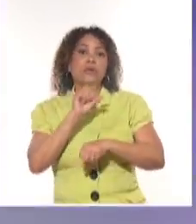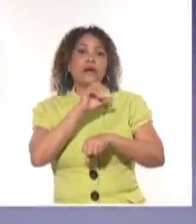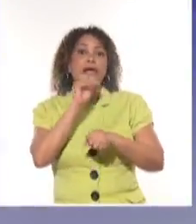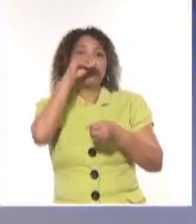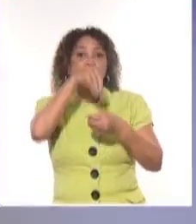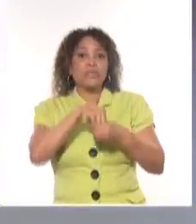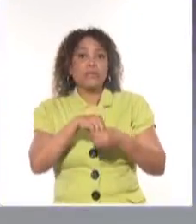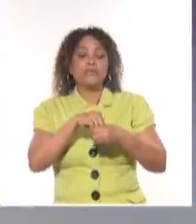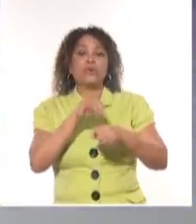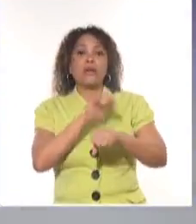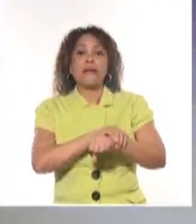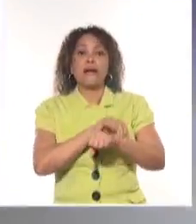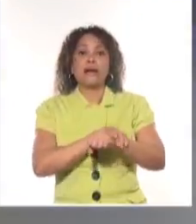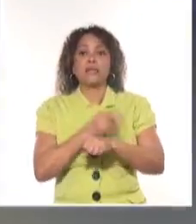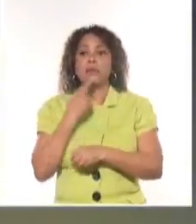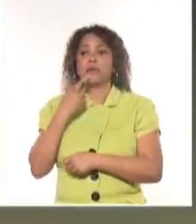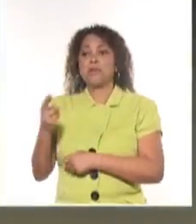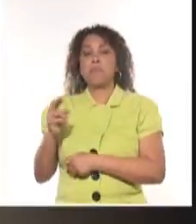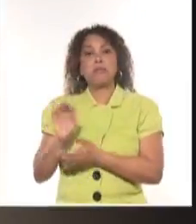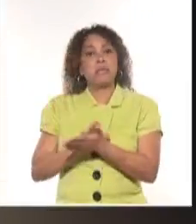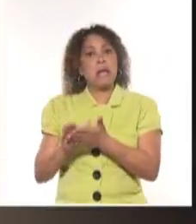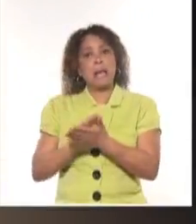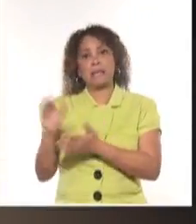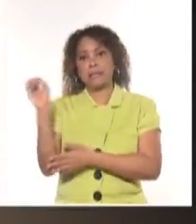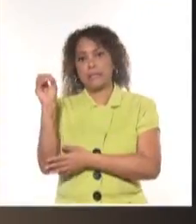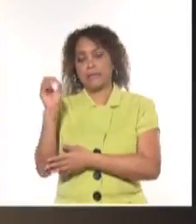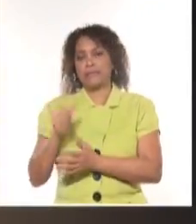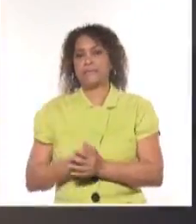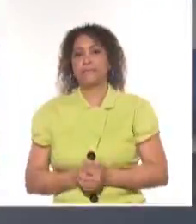ahora no emiten ninguna respuesta.